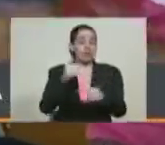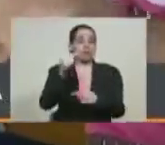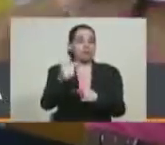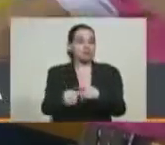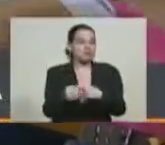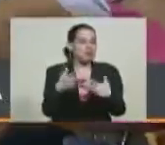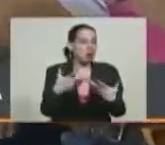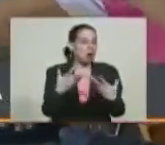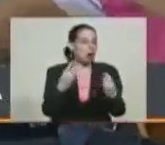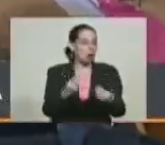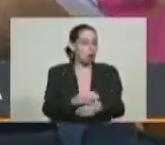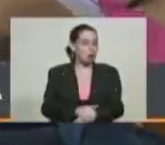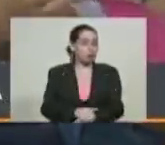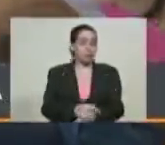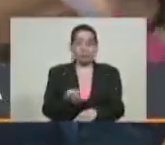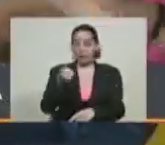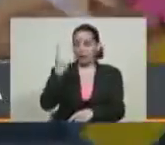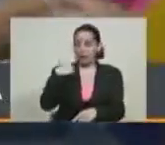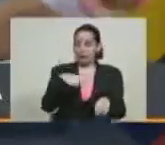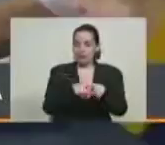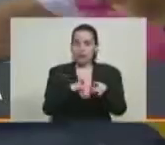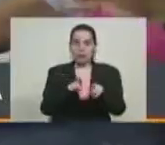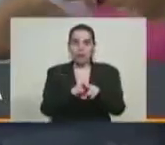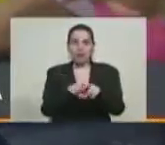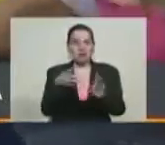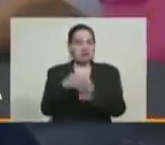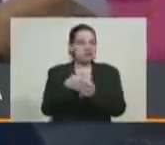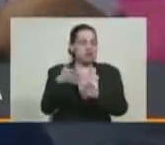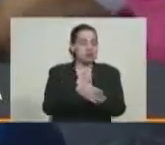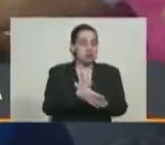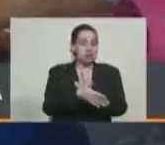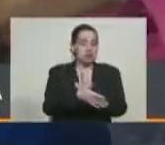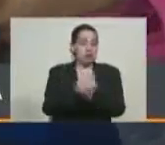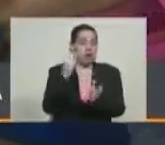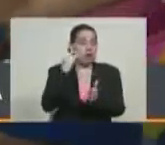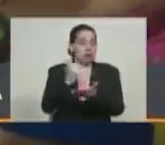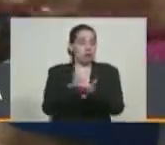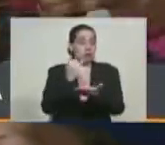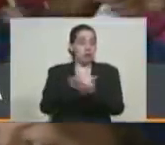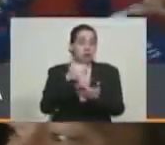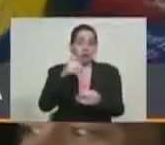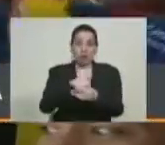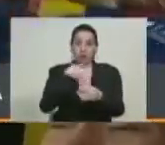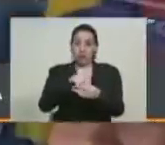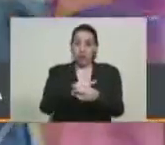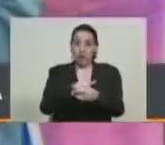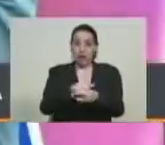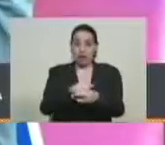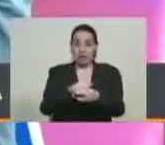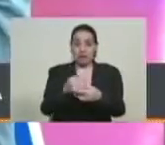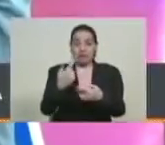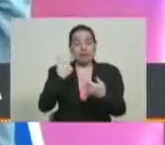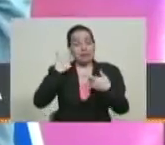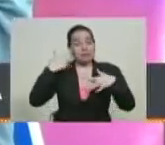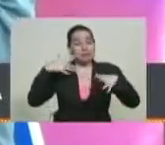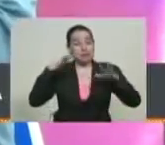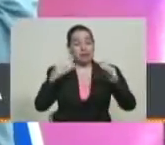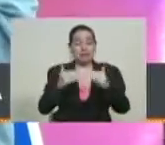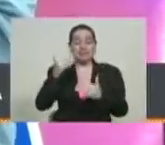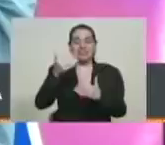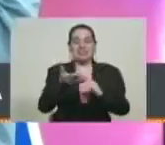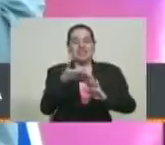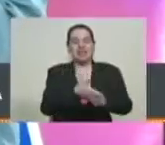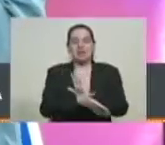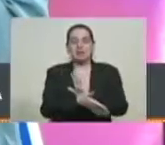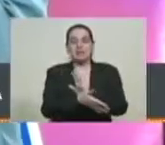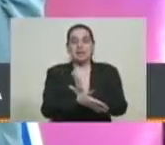Lo que pasó ayer en el ensayo, en el simulacro electoral, es el preludio de lo que va a